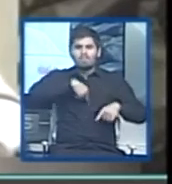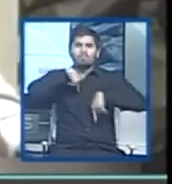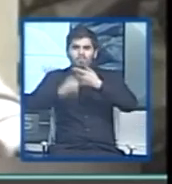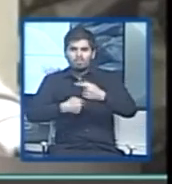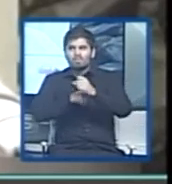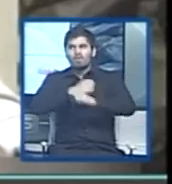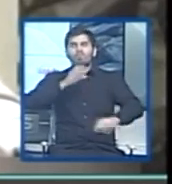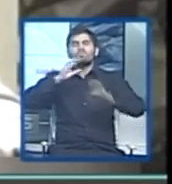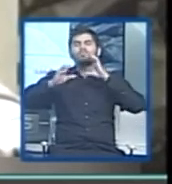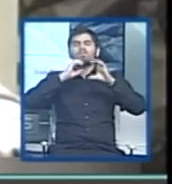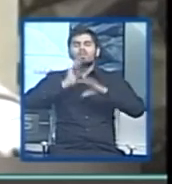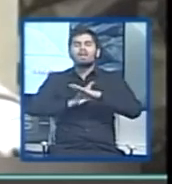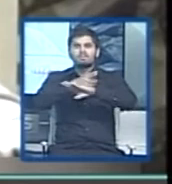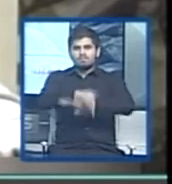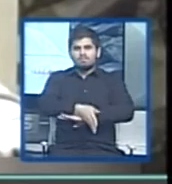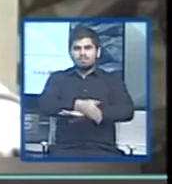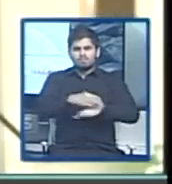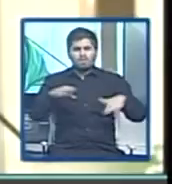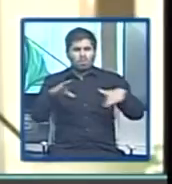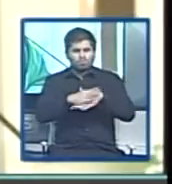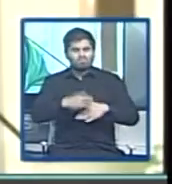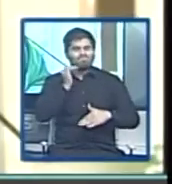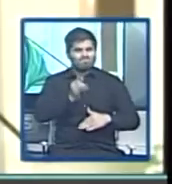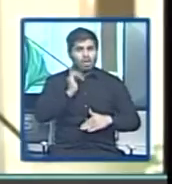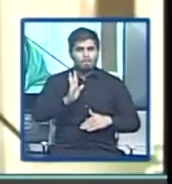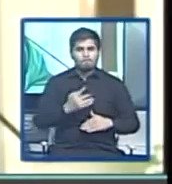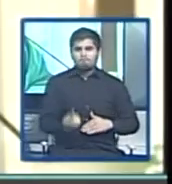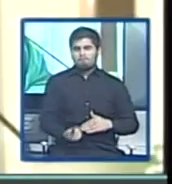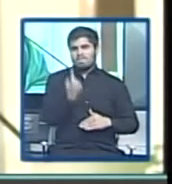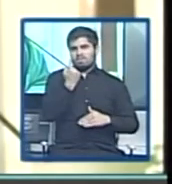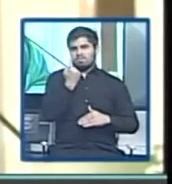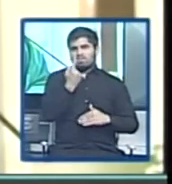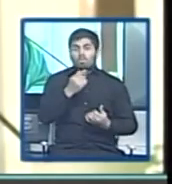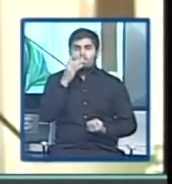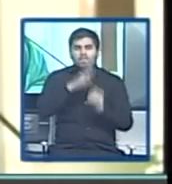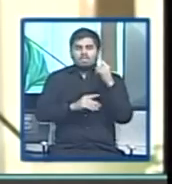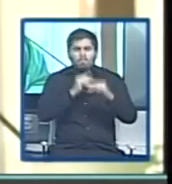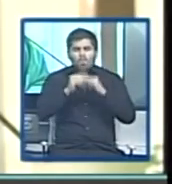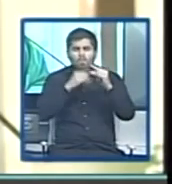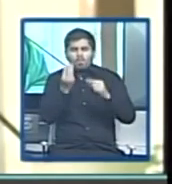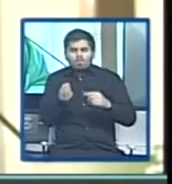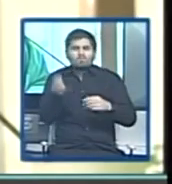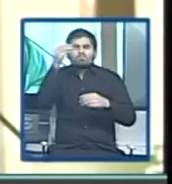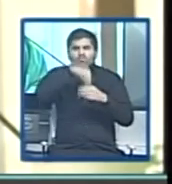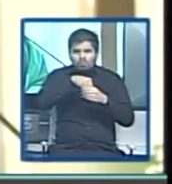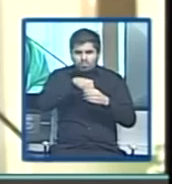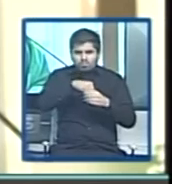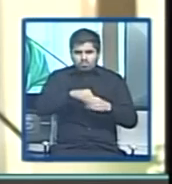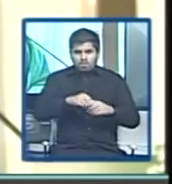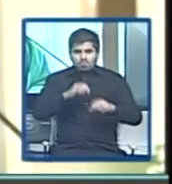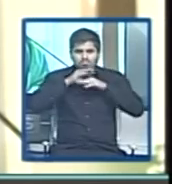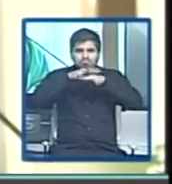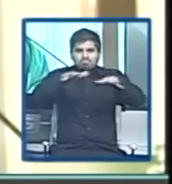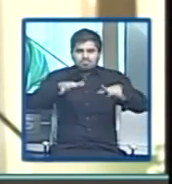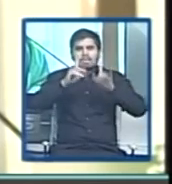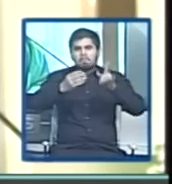Haya una comunicación accesible. Justamente ese es el primer paso, César. Empezar a incluir desde la difusión y también durante las